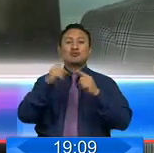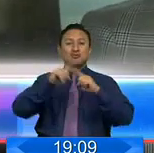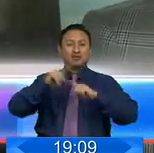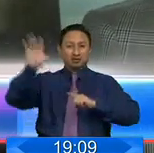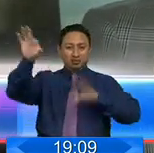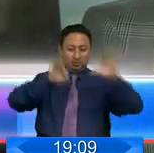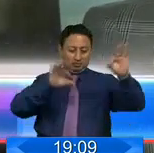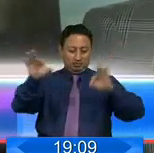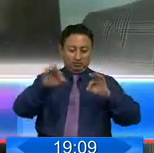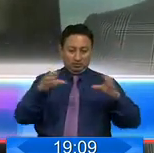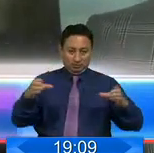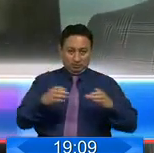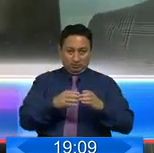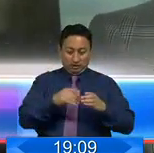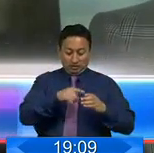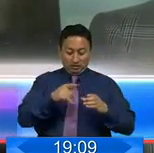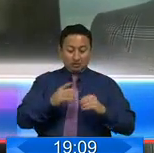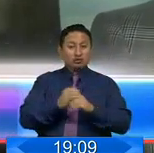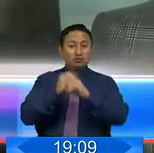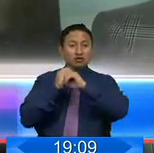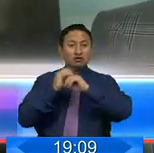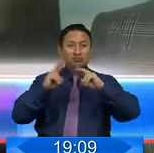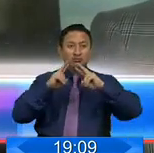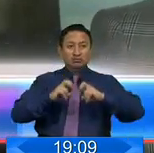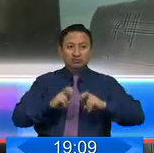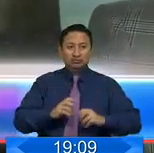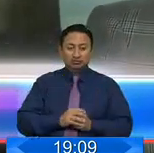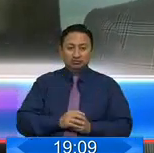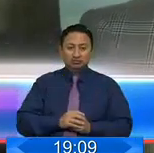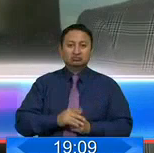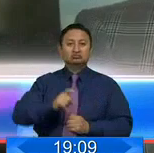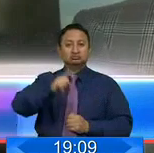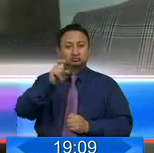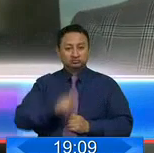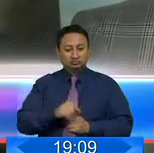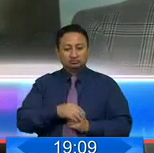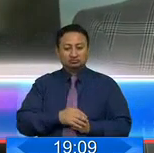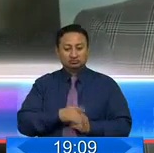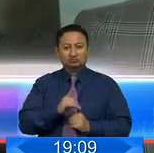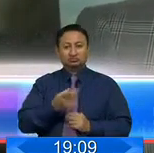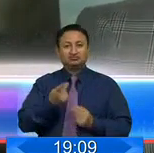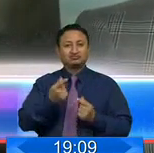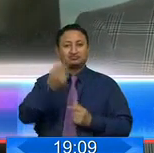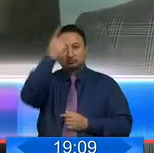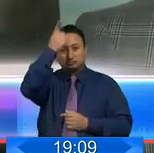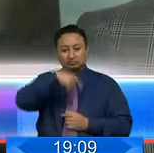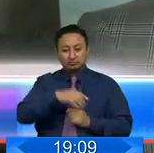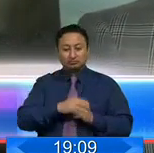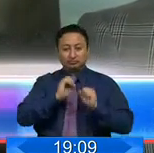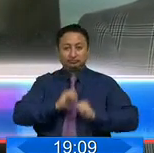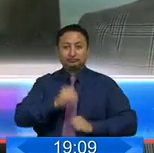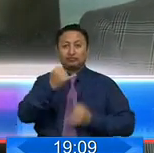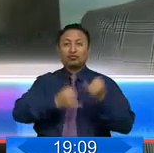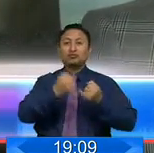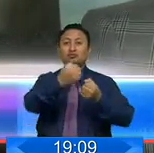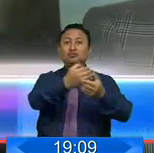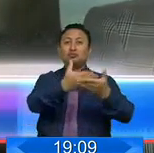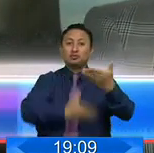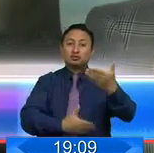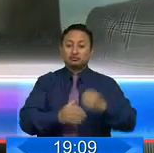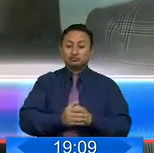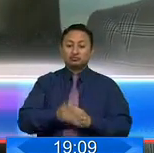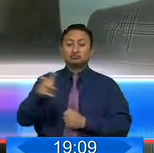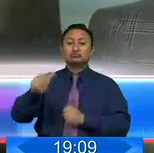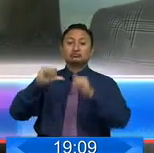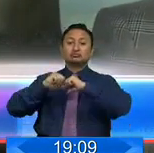conformarse, tendrá que investigar estos hechos y tendrá que decidir por el informe de mayoría para la